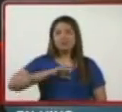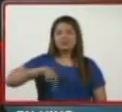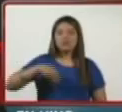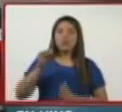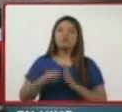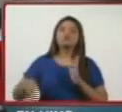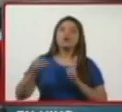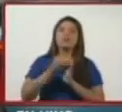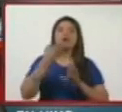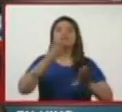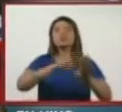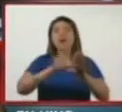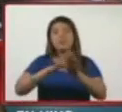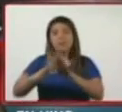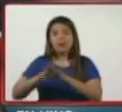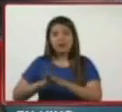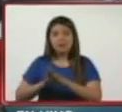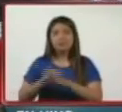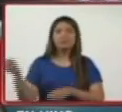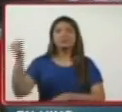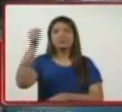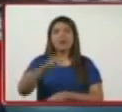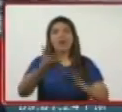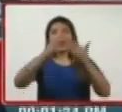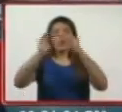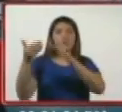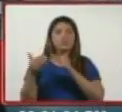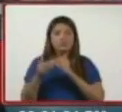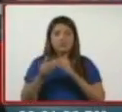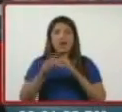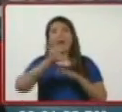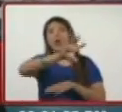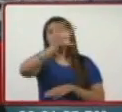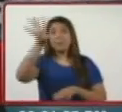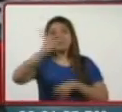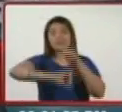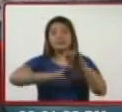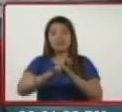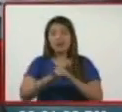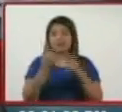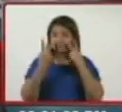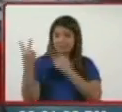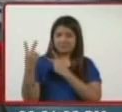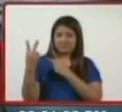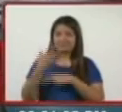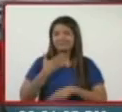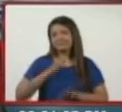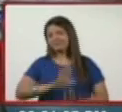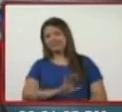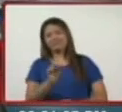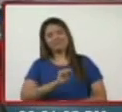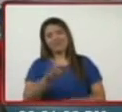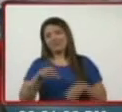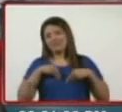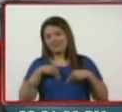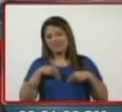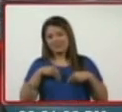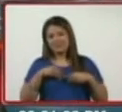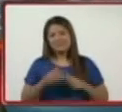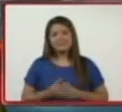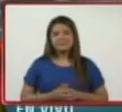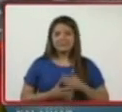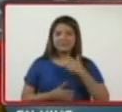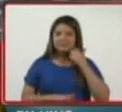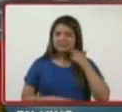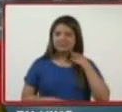hacemos un llamado y exponemos a la comunidad internacional. Estos son hechos repudiables, donde ellos